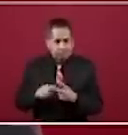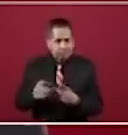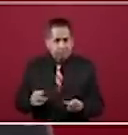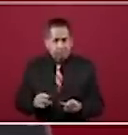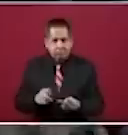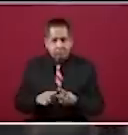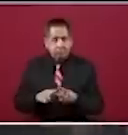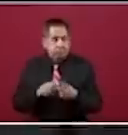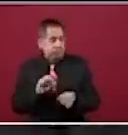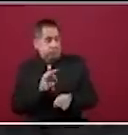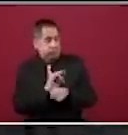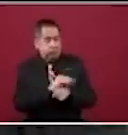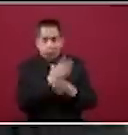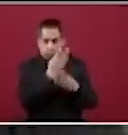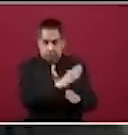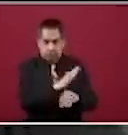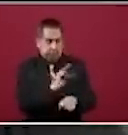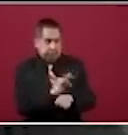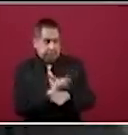el que rescata a los bancos,